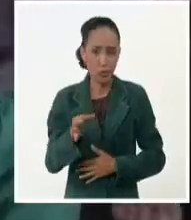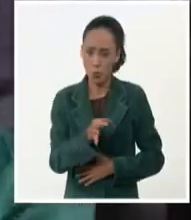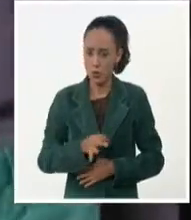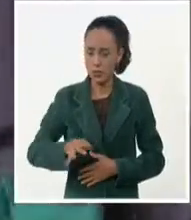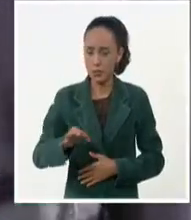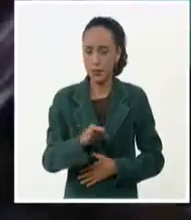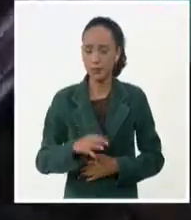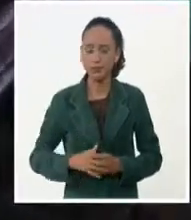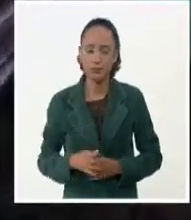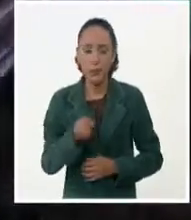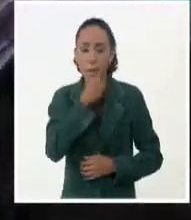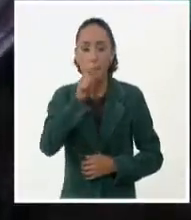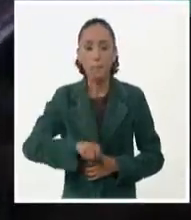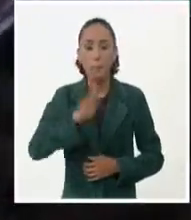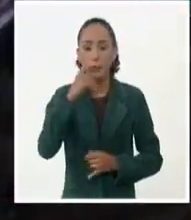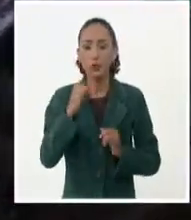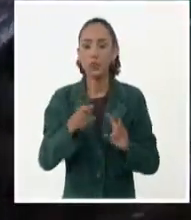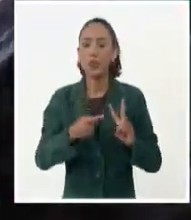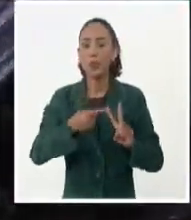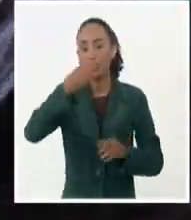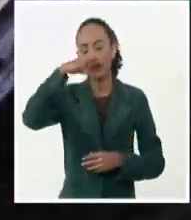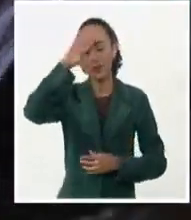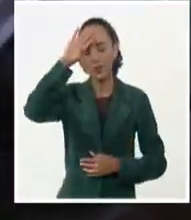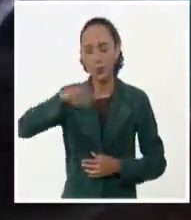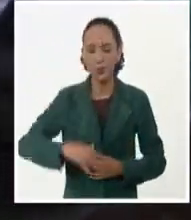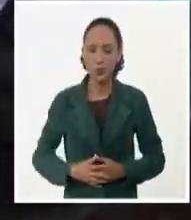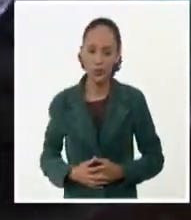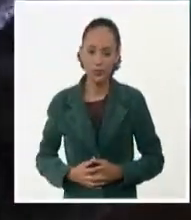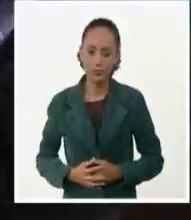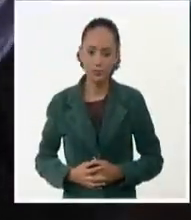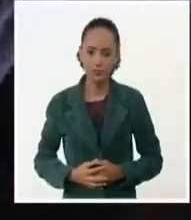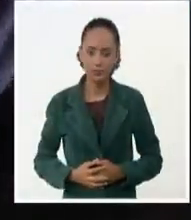municipal. Manolo Rodríguez Salas, Sistema Informativo de la Televisión Cubana.